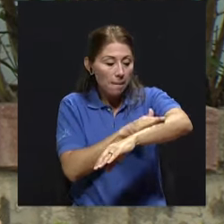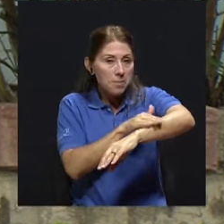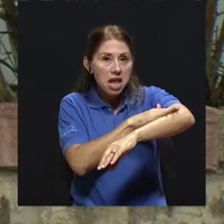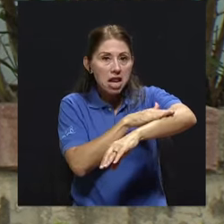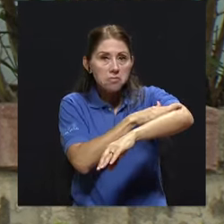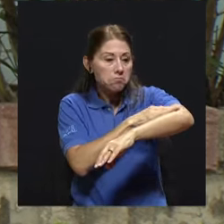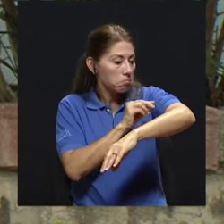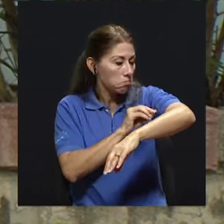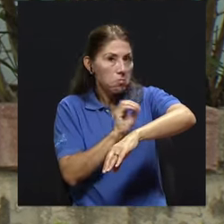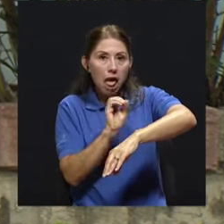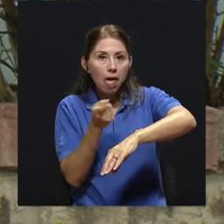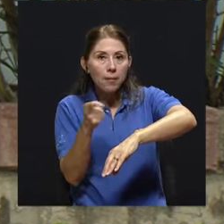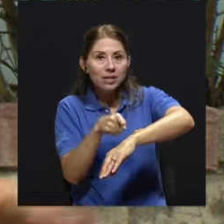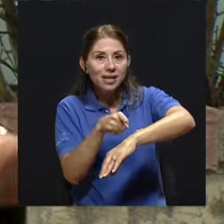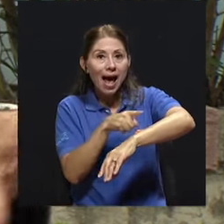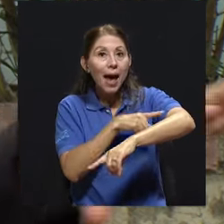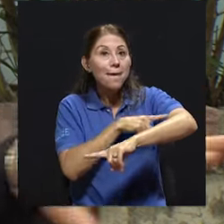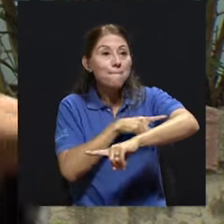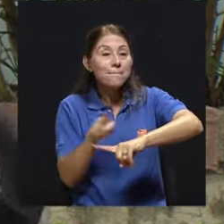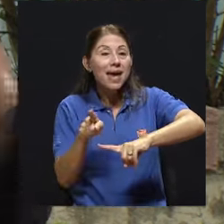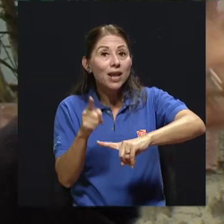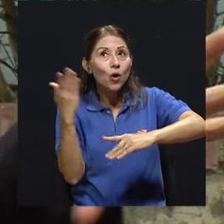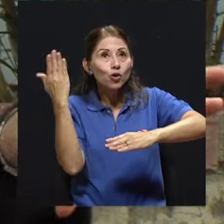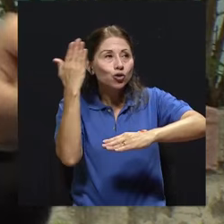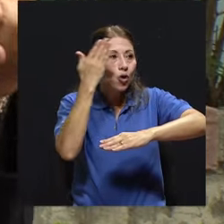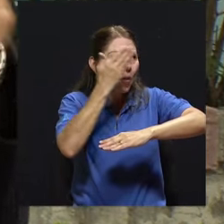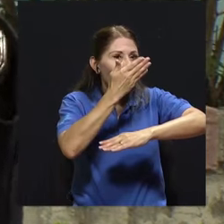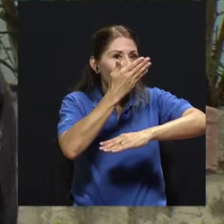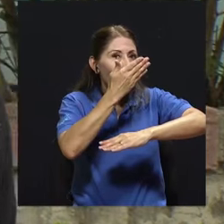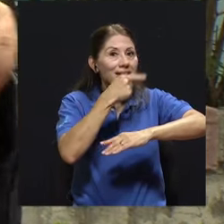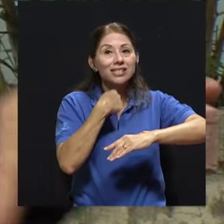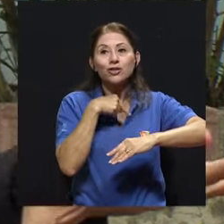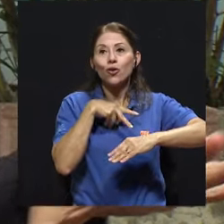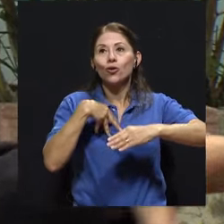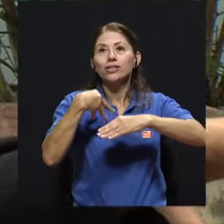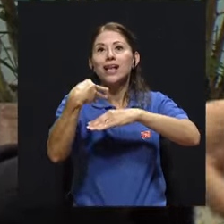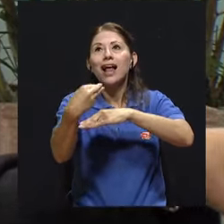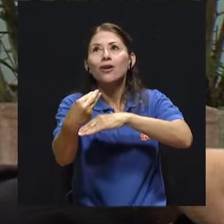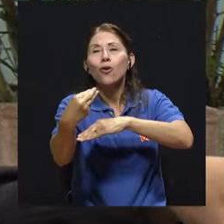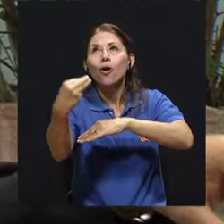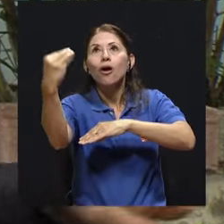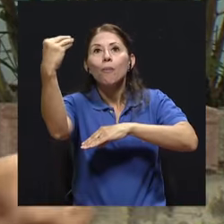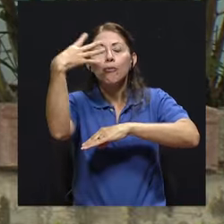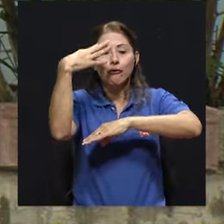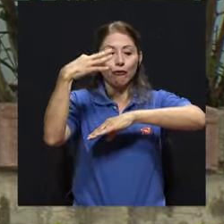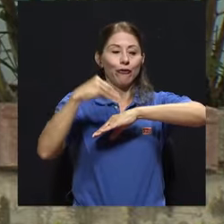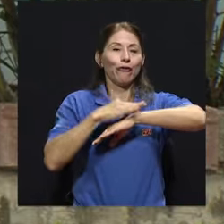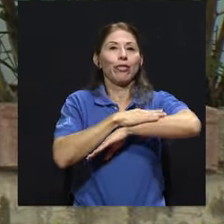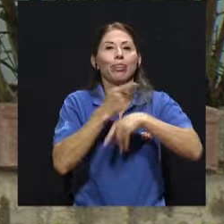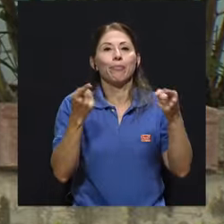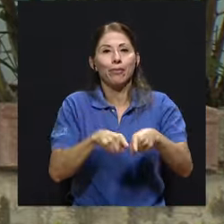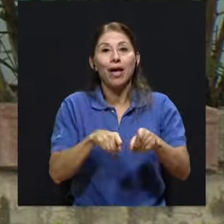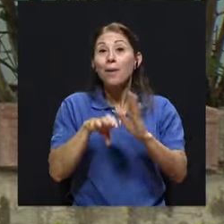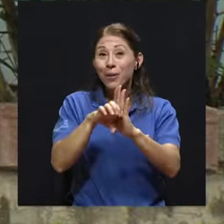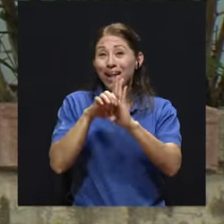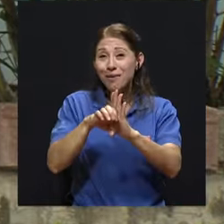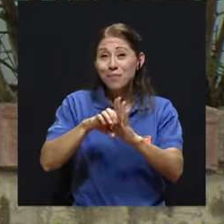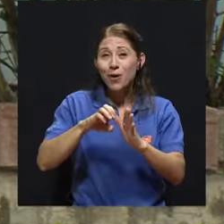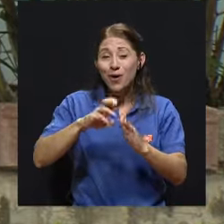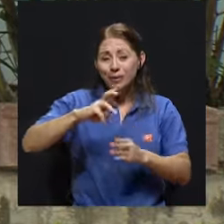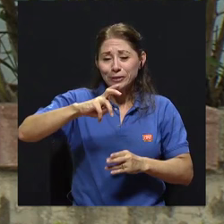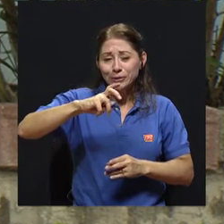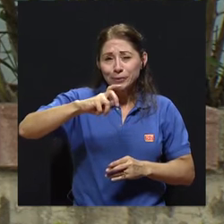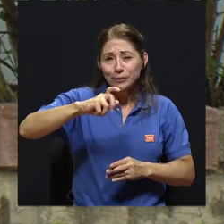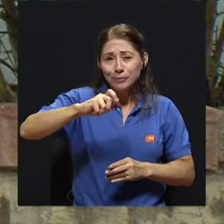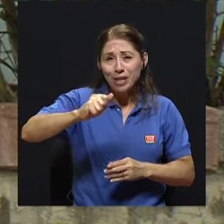me asoleo, me hacen daño. Típico, lo más común de todo, el limón agrio con los chiquillos, ¿verdad? Que a veces se asolean y